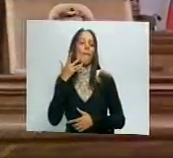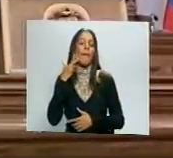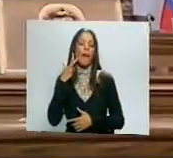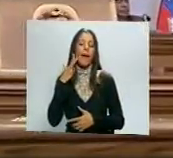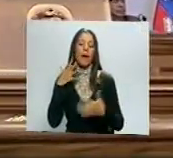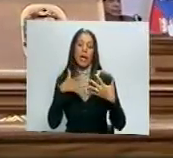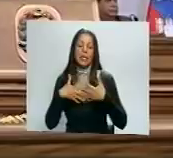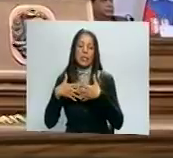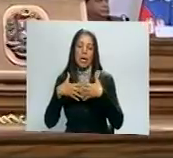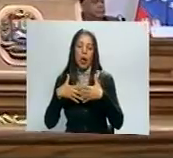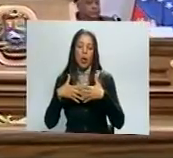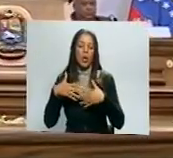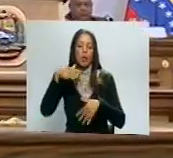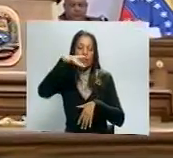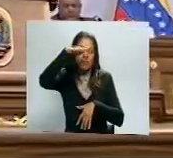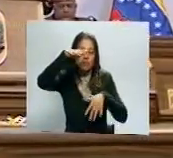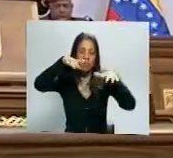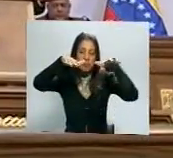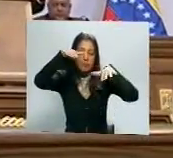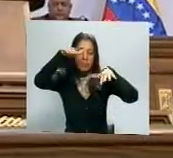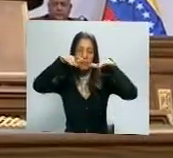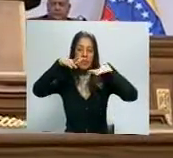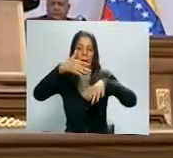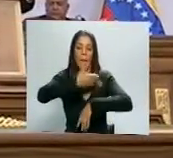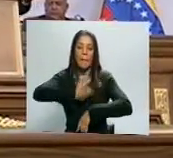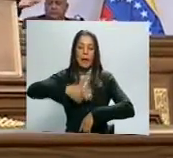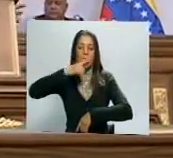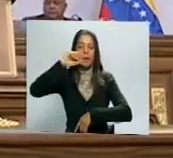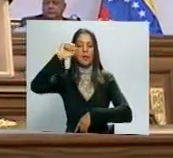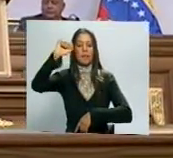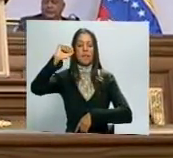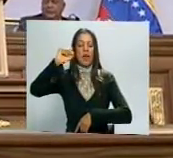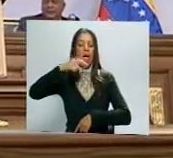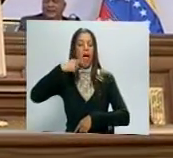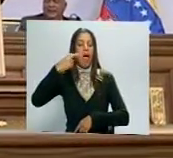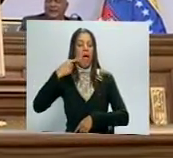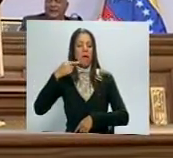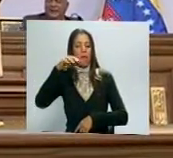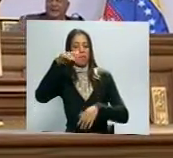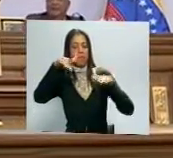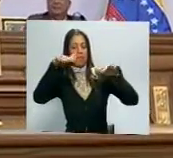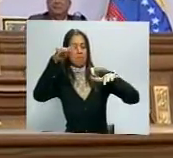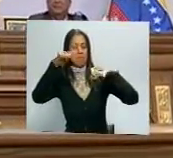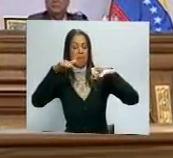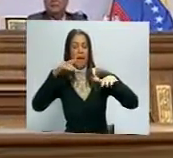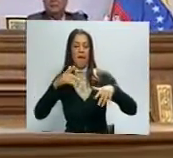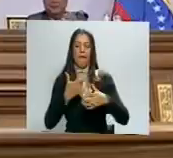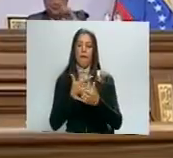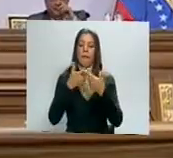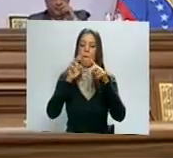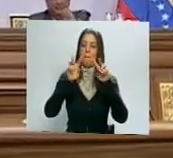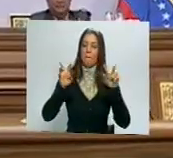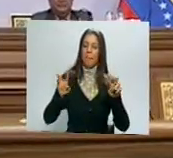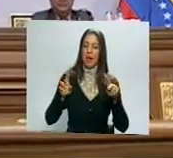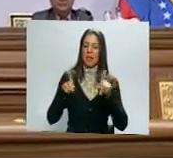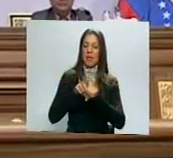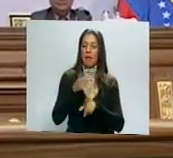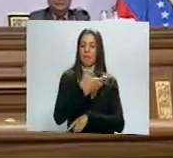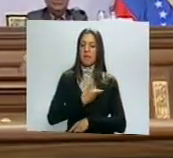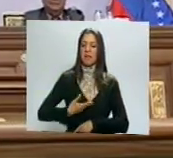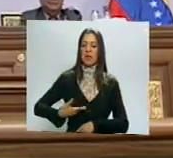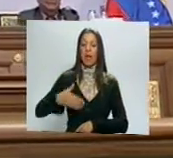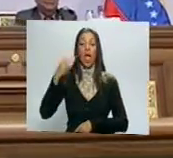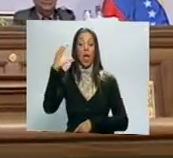como... yo, como soy constituyente, puedo decir lo que quiera, ¿verdad? Como Juan Manuel Santos, no tuviéramos